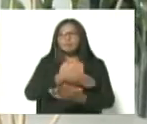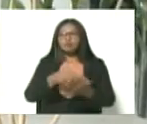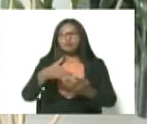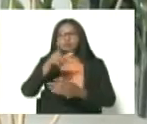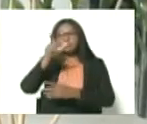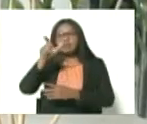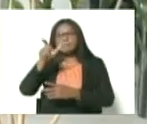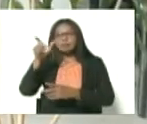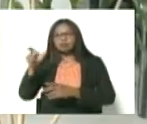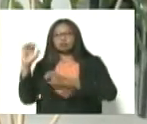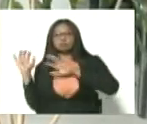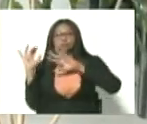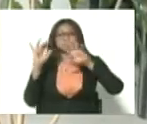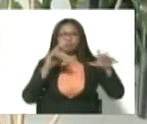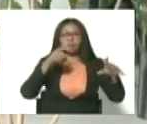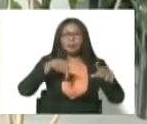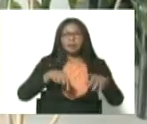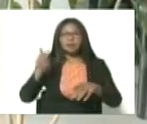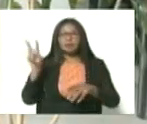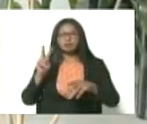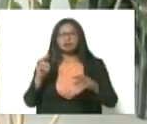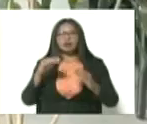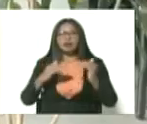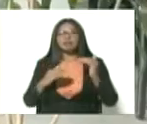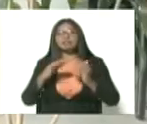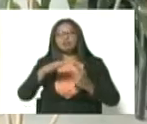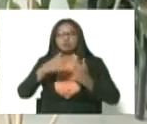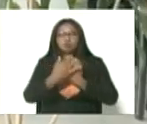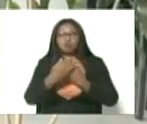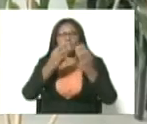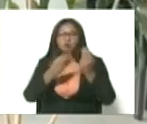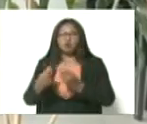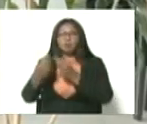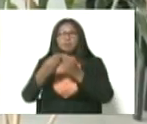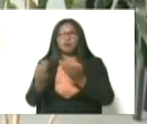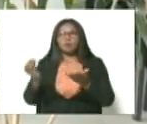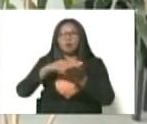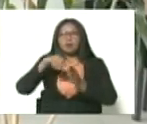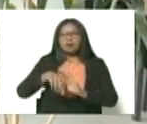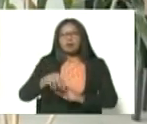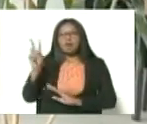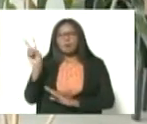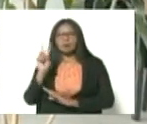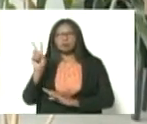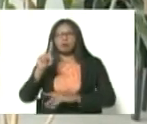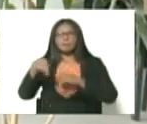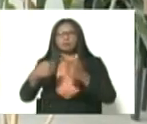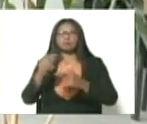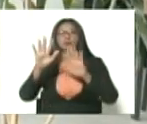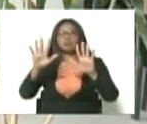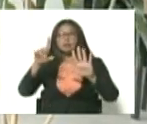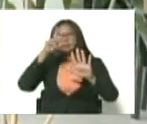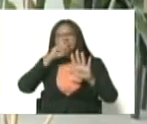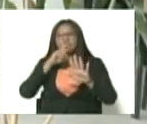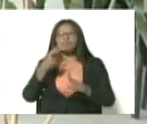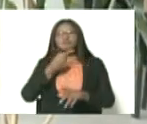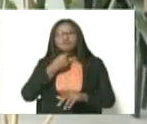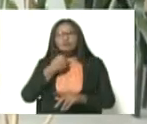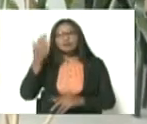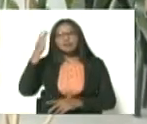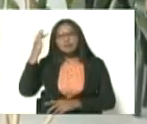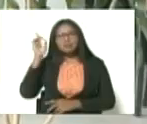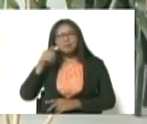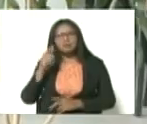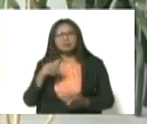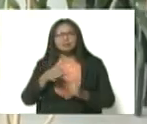migrantes regularicen su situación en Colombia y por lo tanto probablemente no retornen a Venezuela en los próximos 10 años, y me gustaría saber también